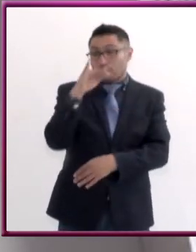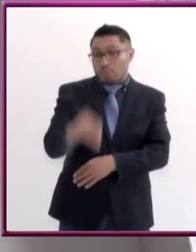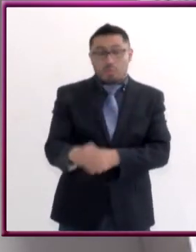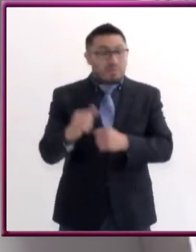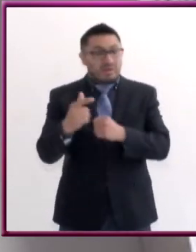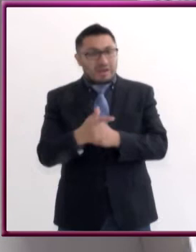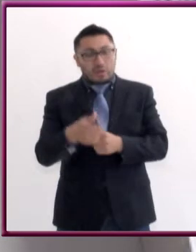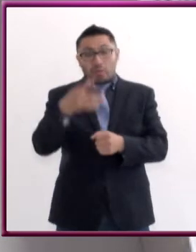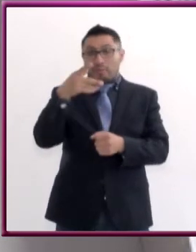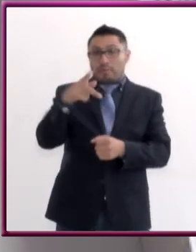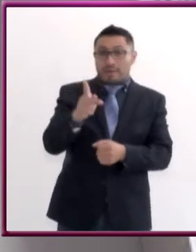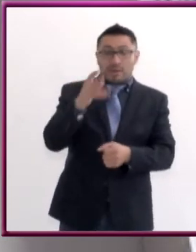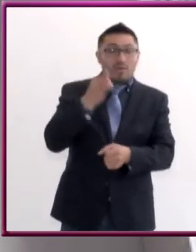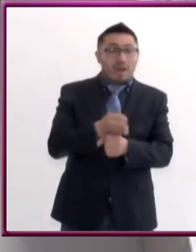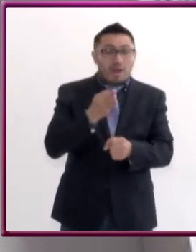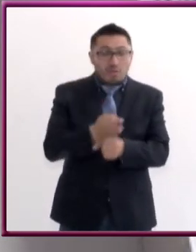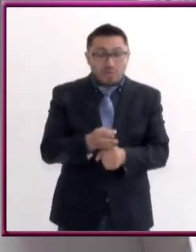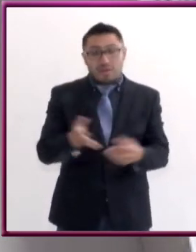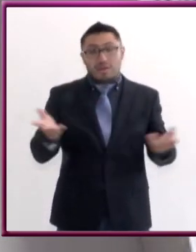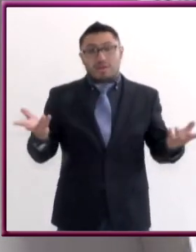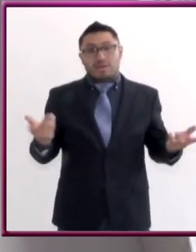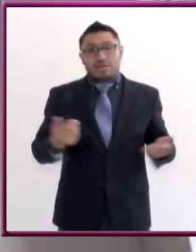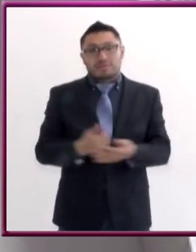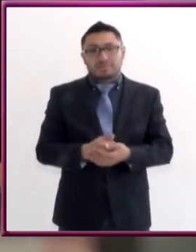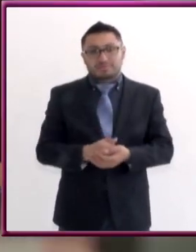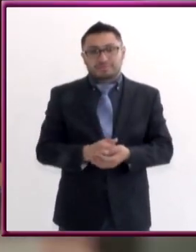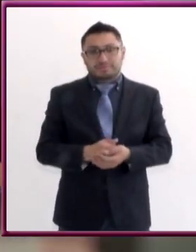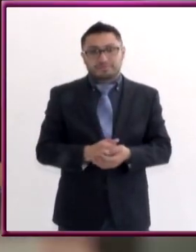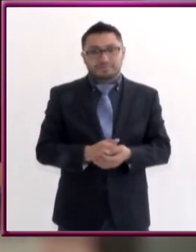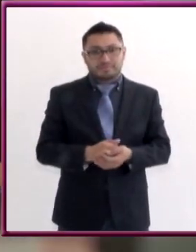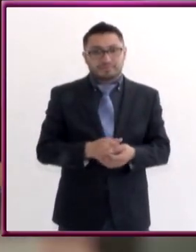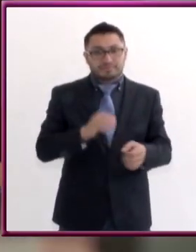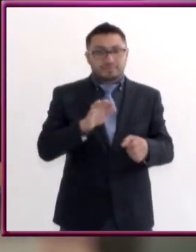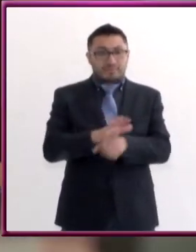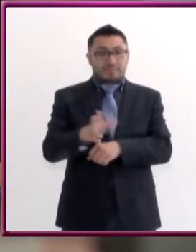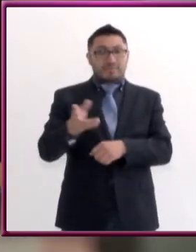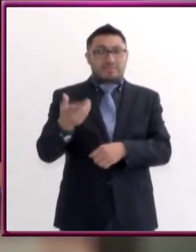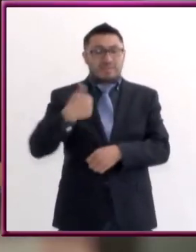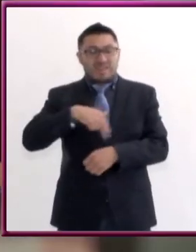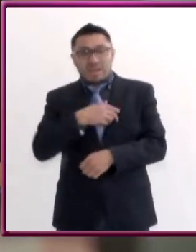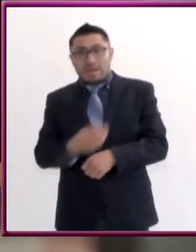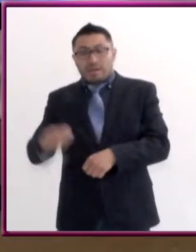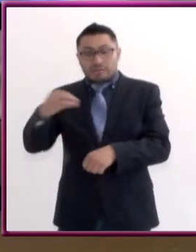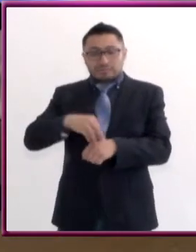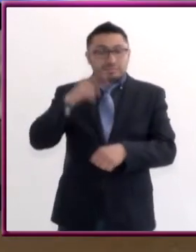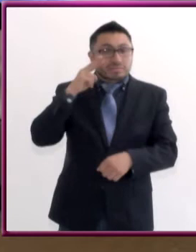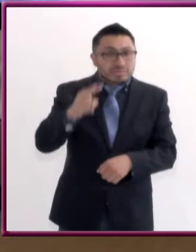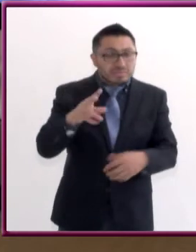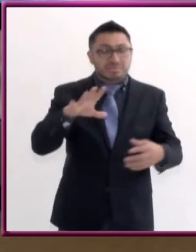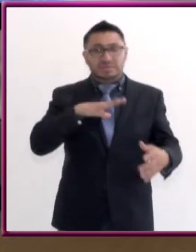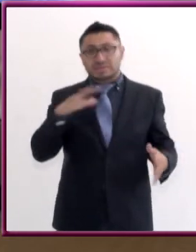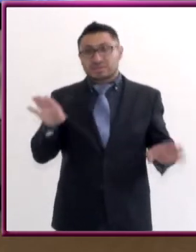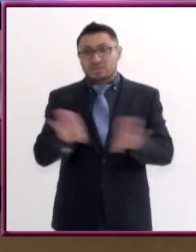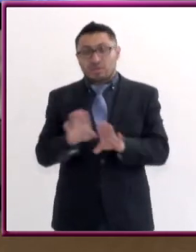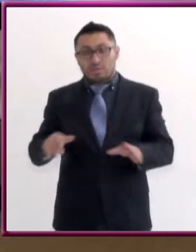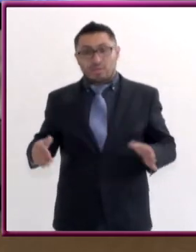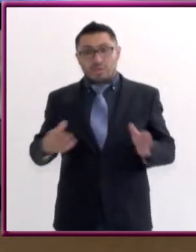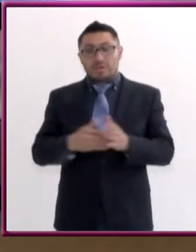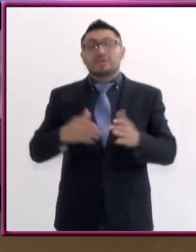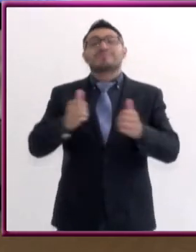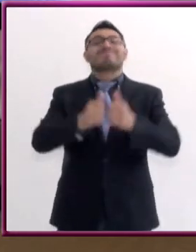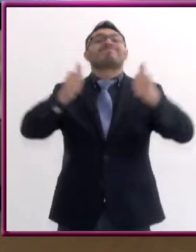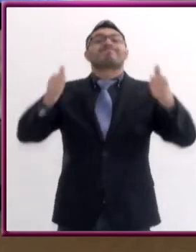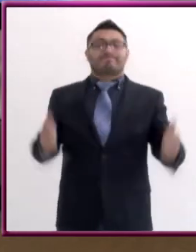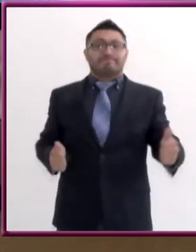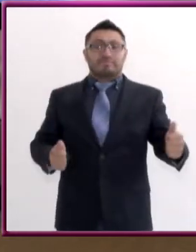muerte, y en estos momentos en los que lo que se nos impone es la